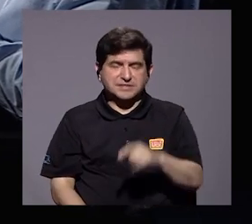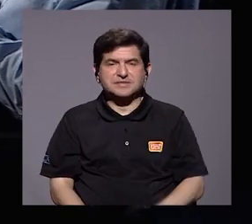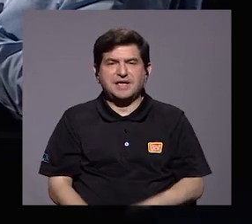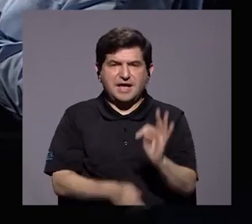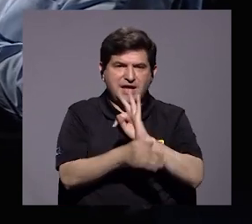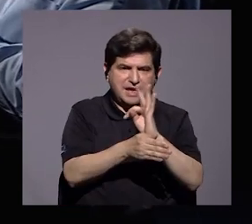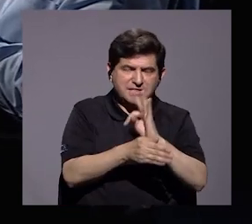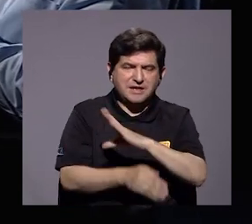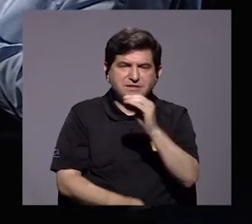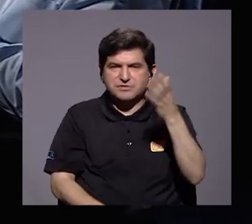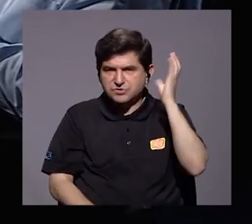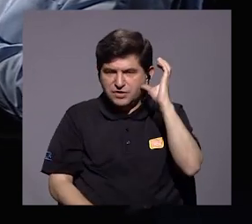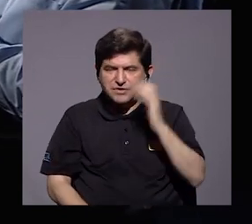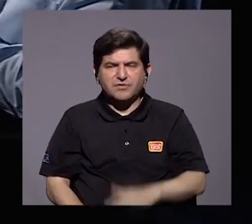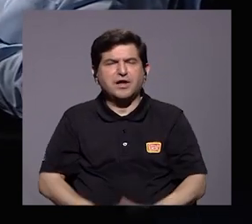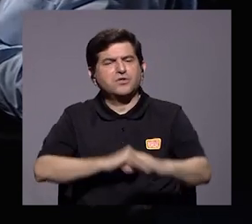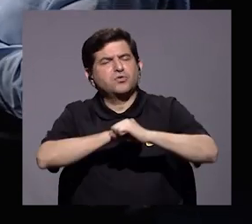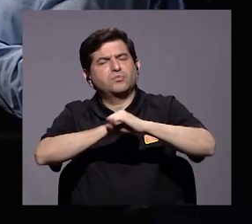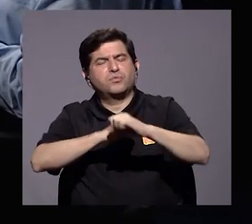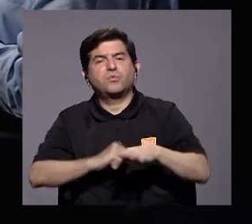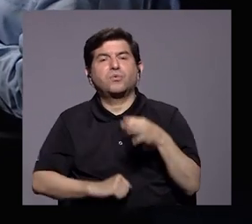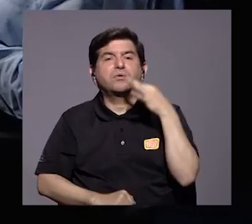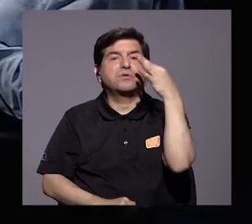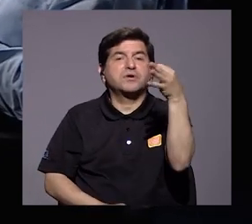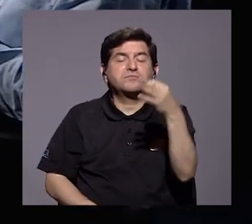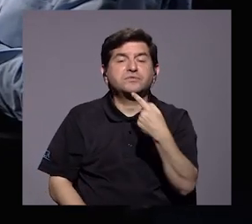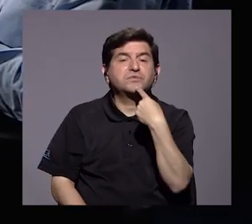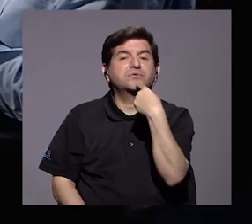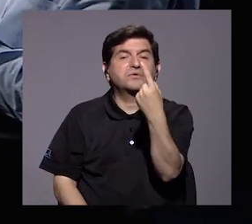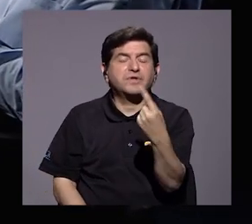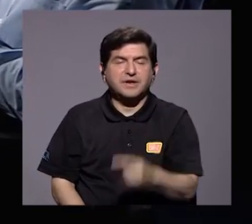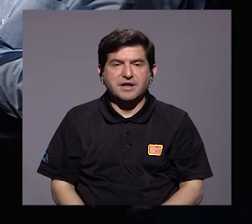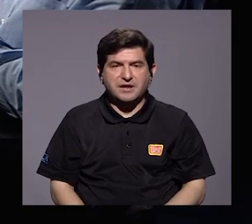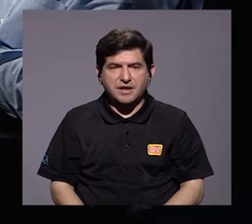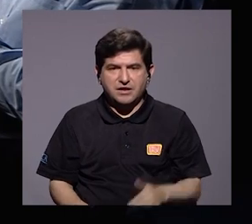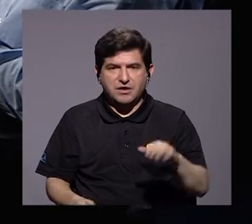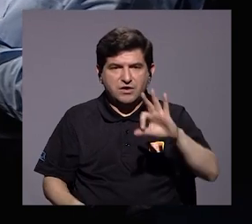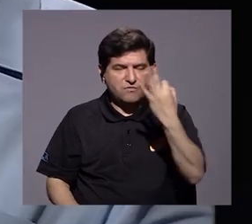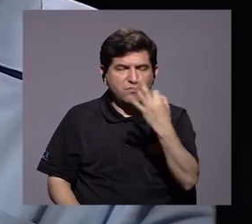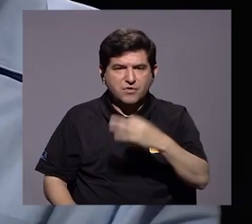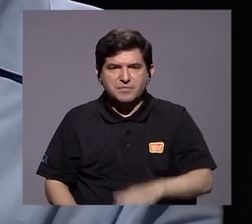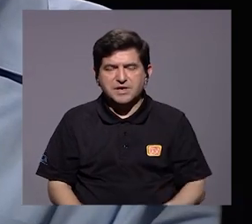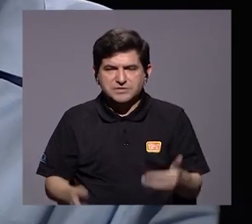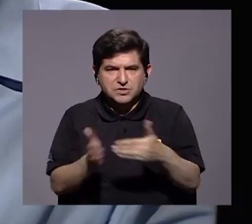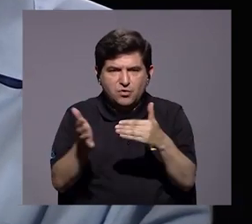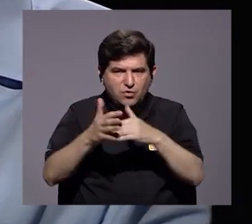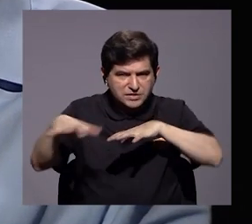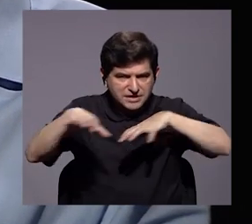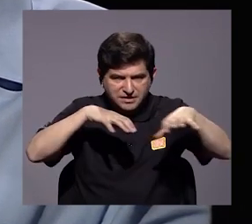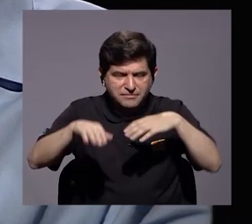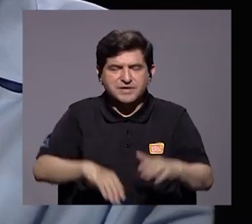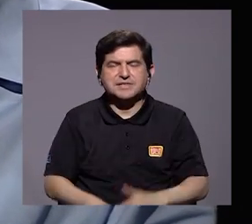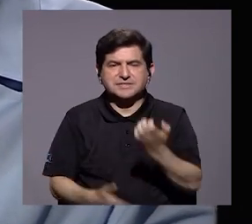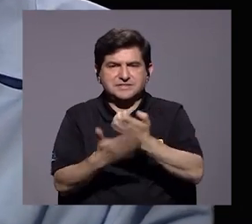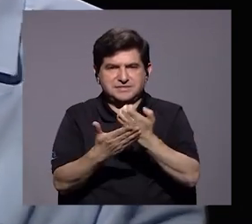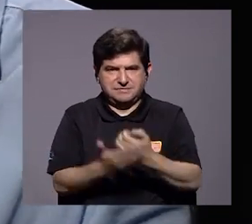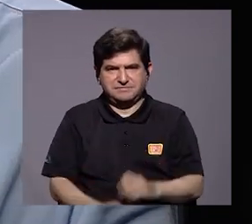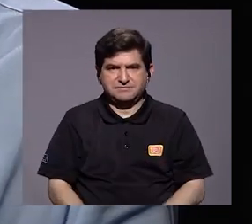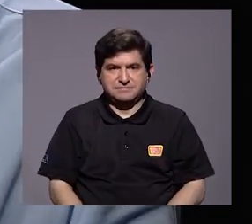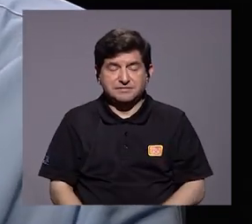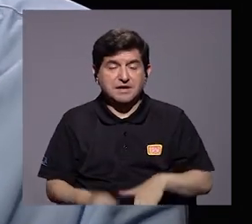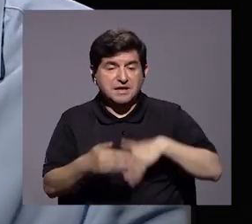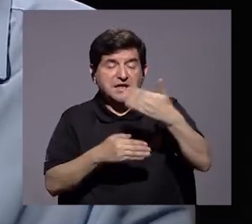televisión anunciando que en el futuro iba a anunciar medidas de reactivación económica no anunciando medidas de reactivación sino que